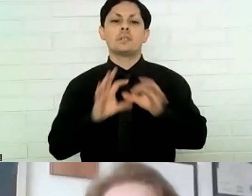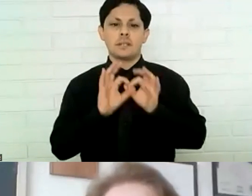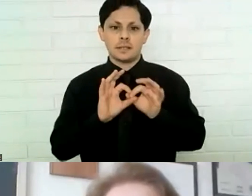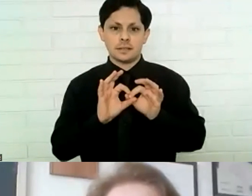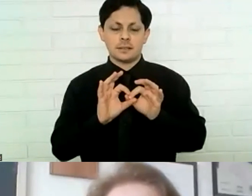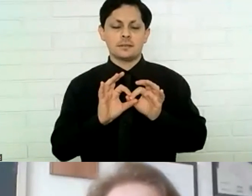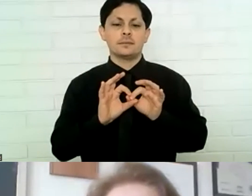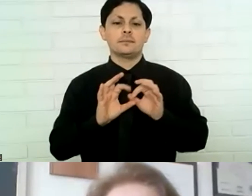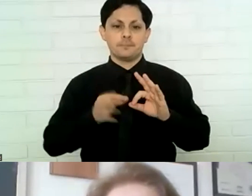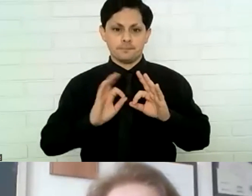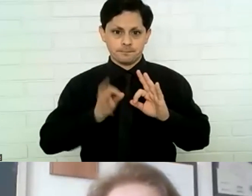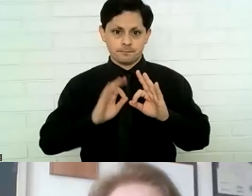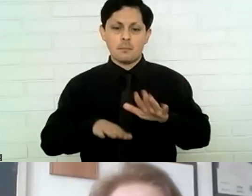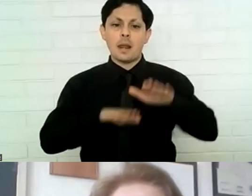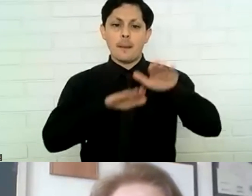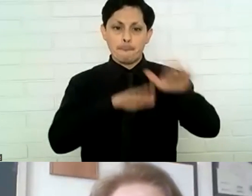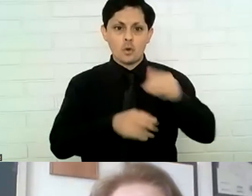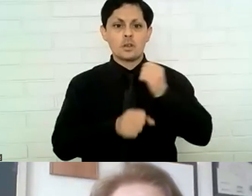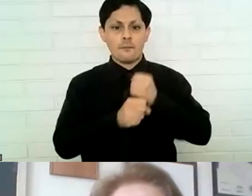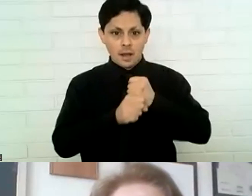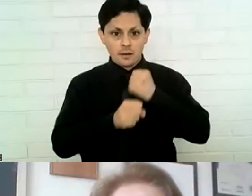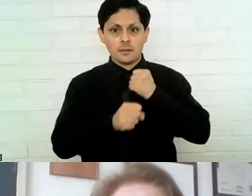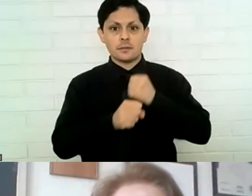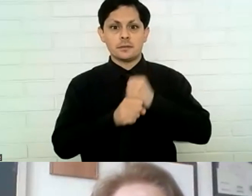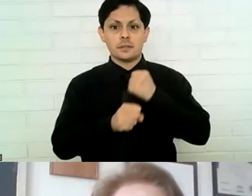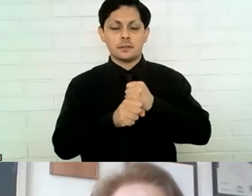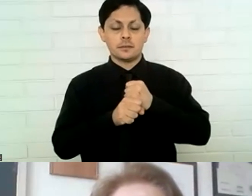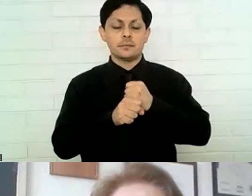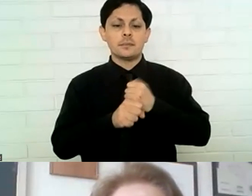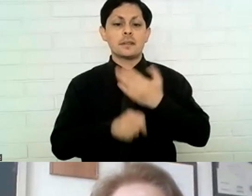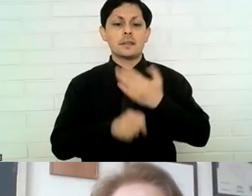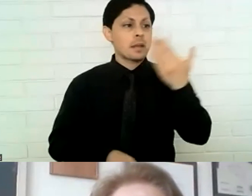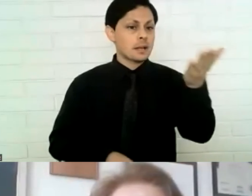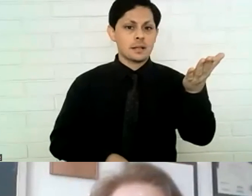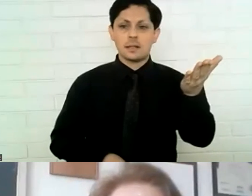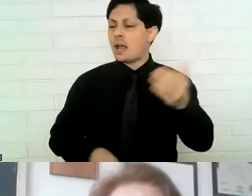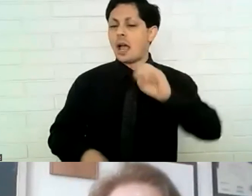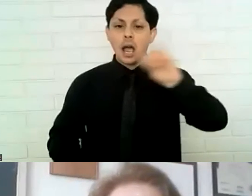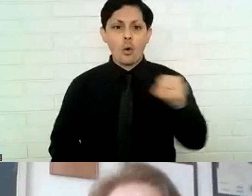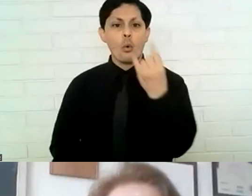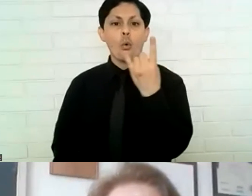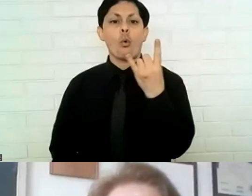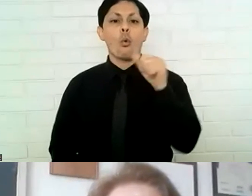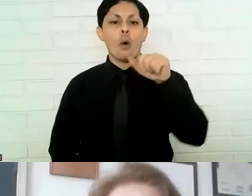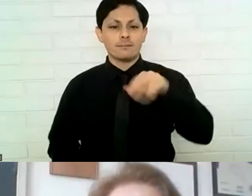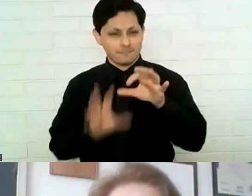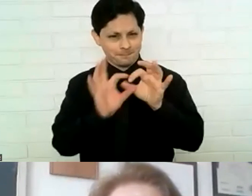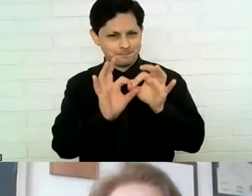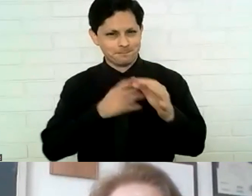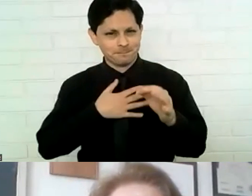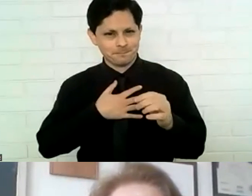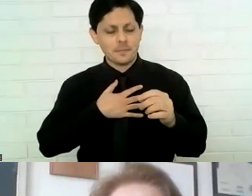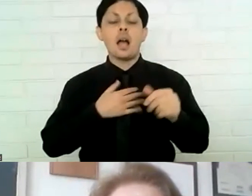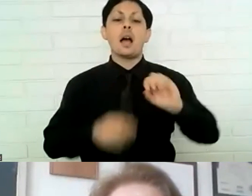por el aporte y el trabajo que ha realizado. También a Juan González, que de alguna manera desde los